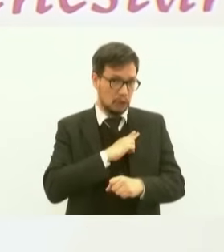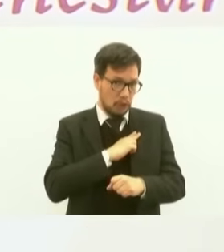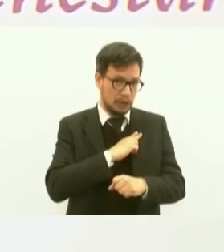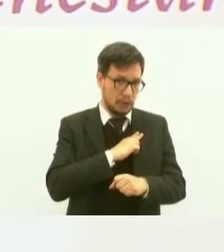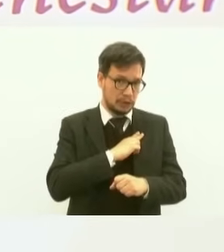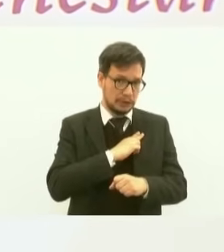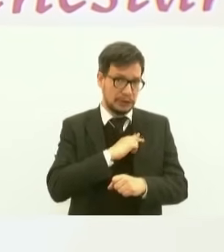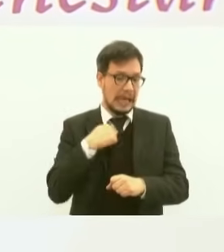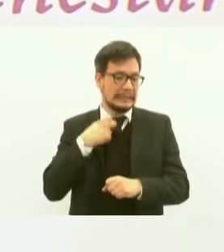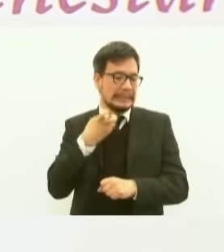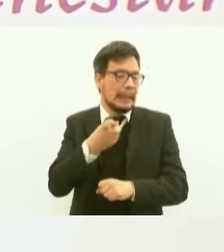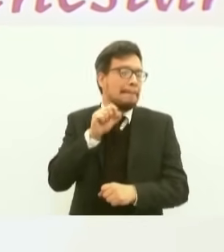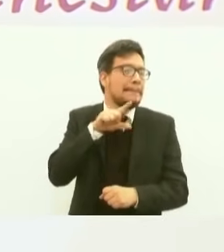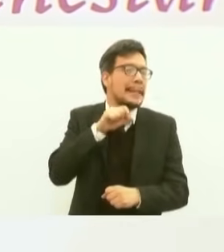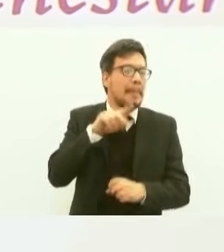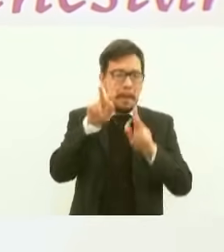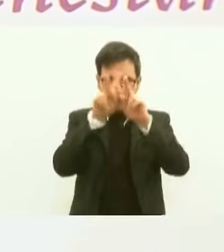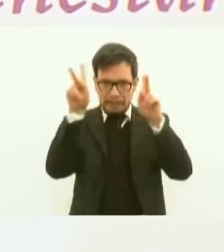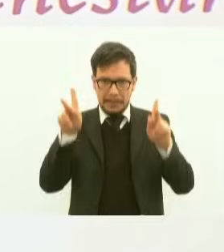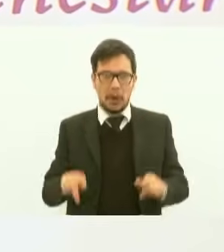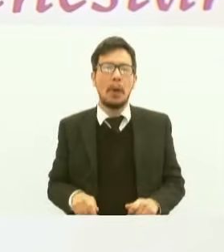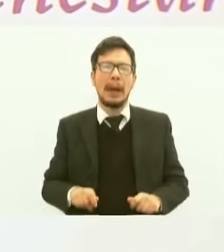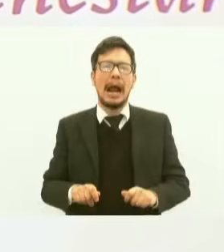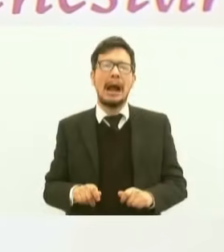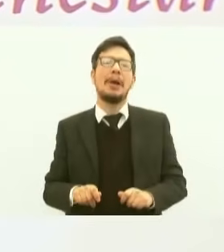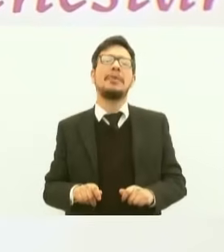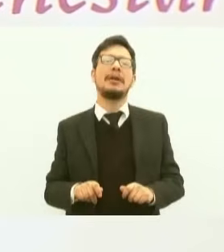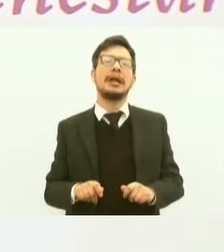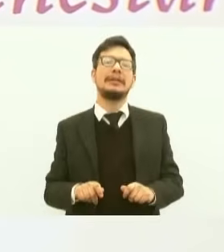este programa, son